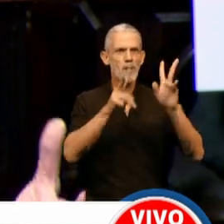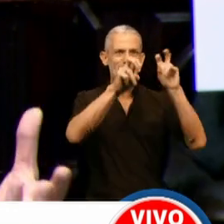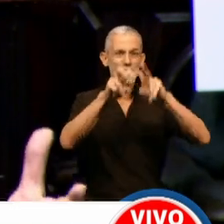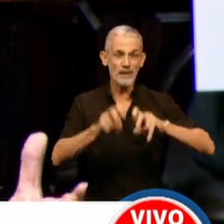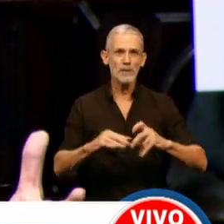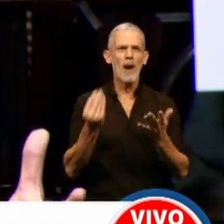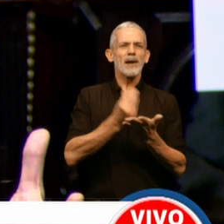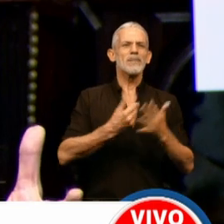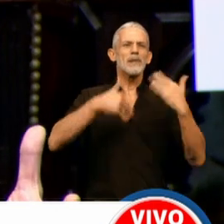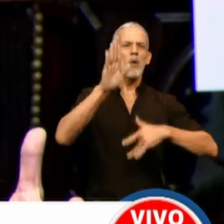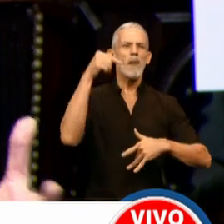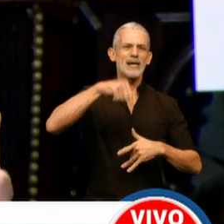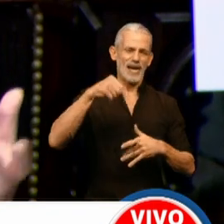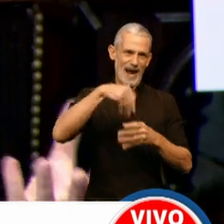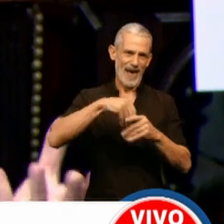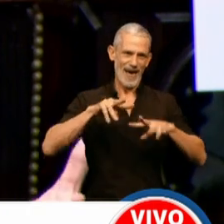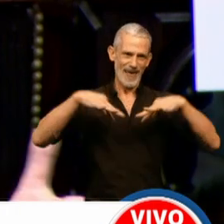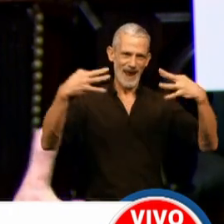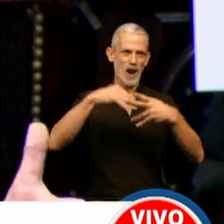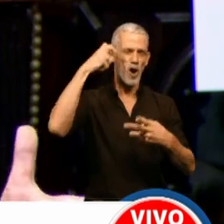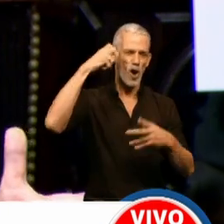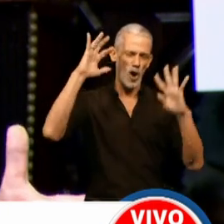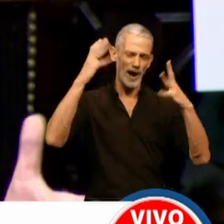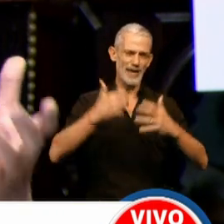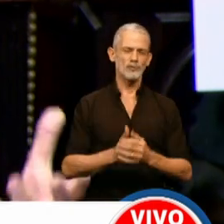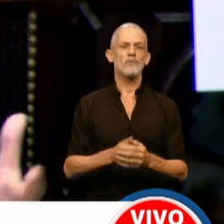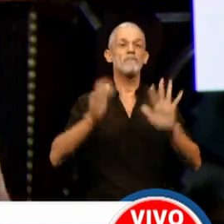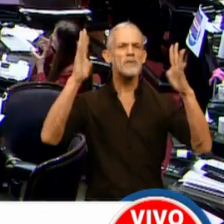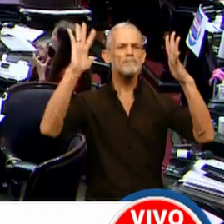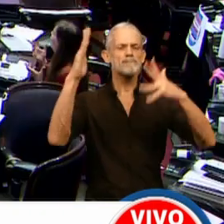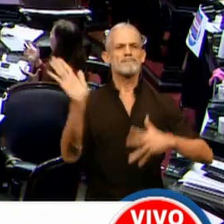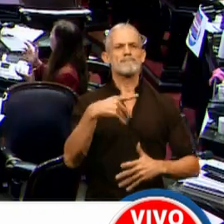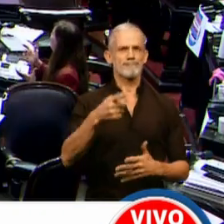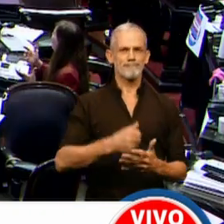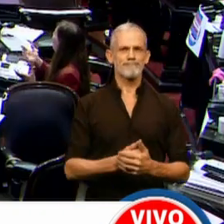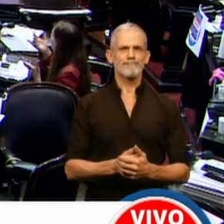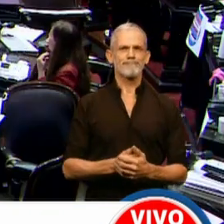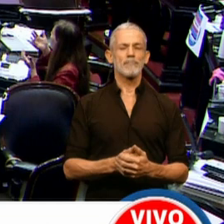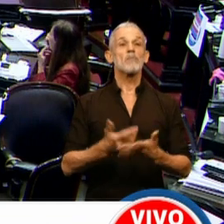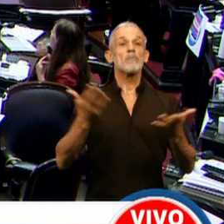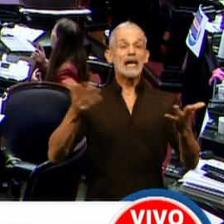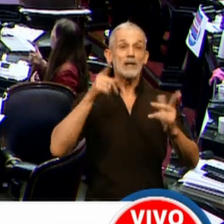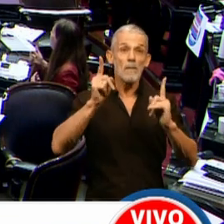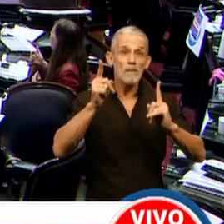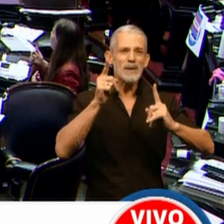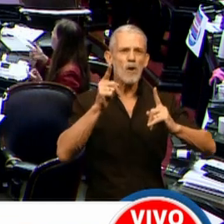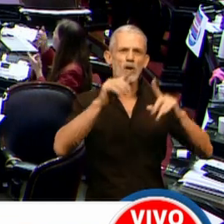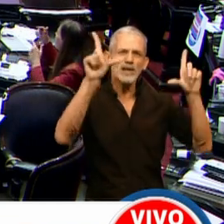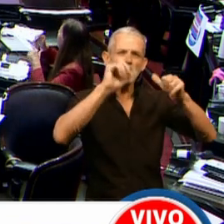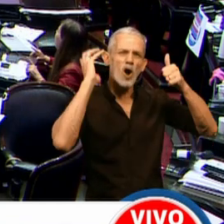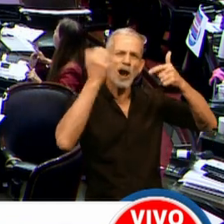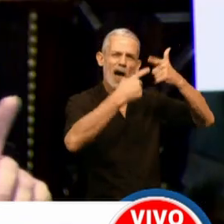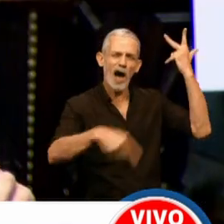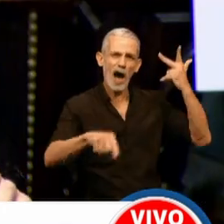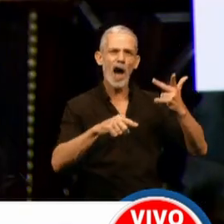representar un poco más acá adentro lo que vale la sociedad entonces es con estos mismos medios que